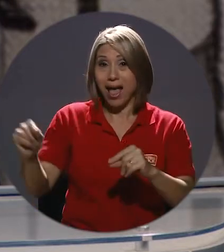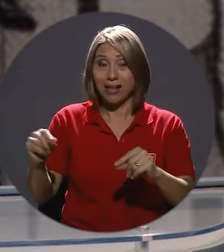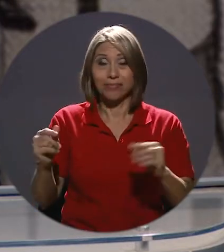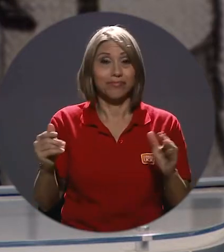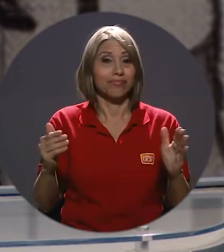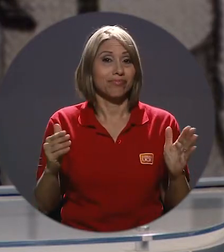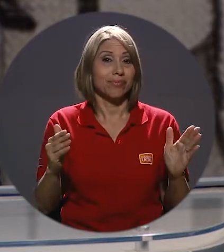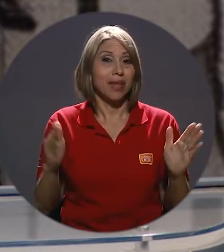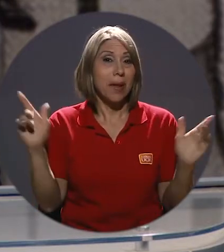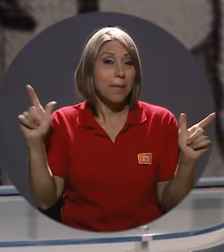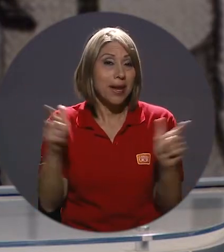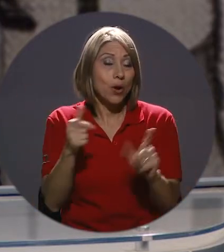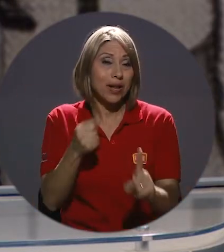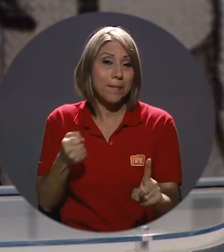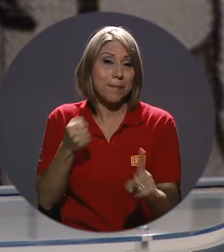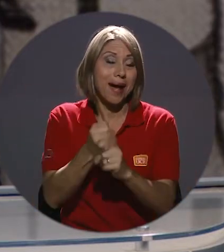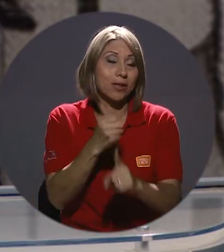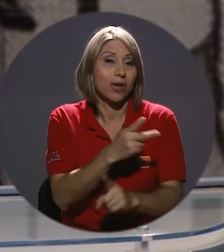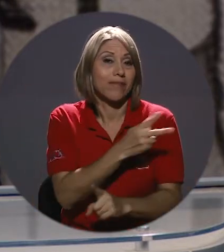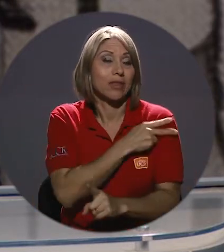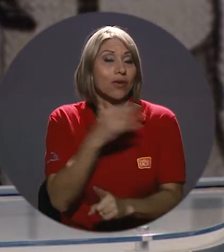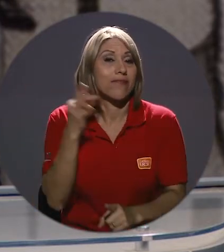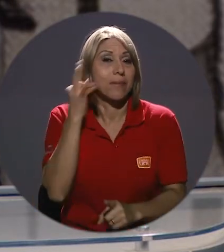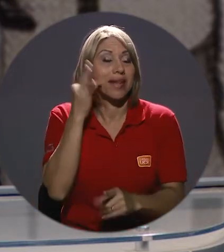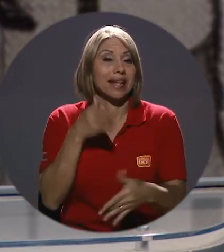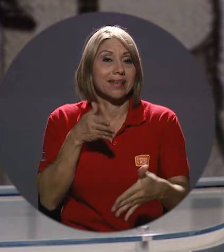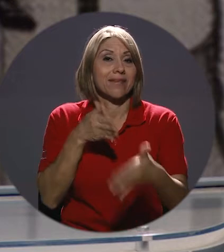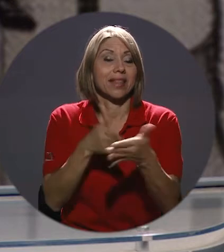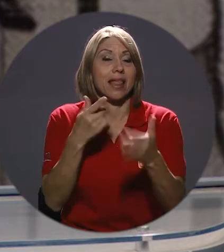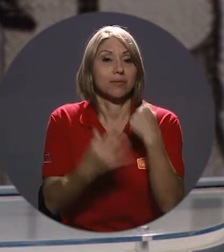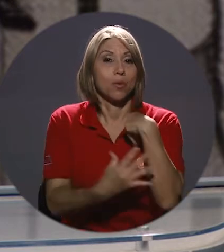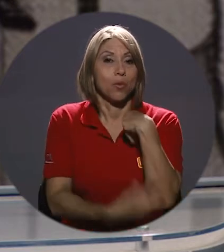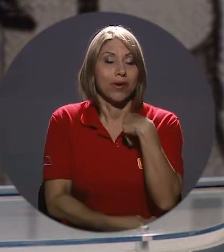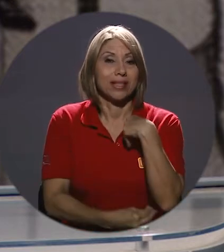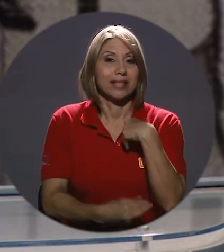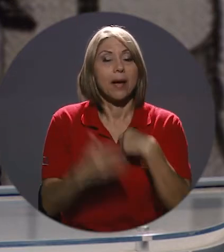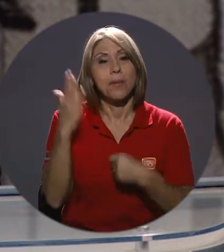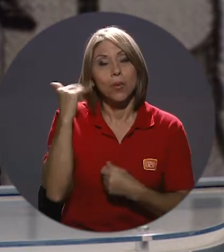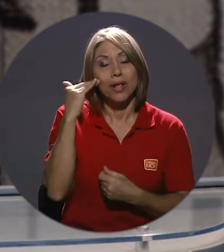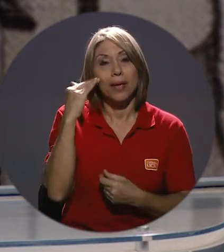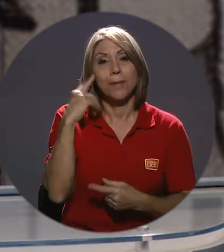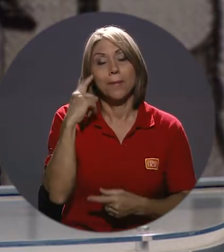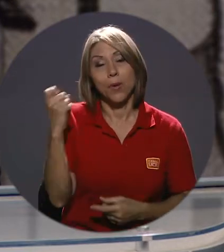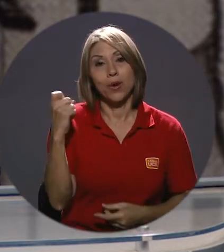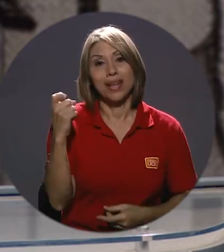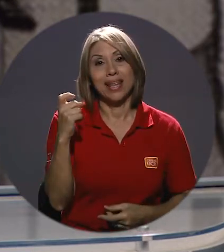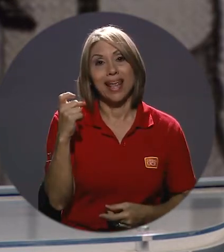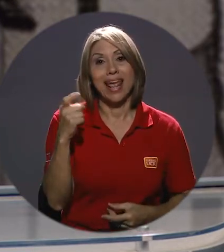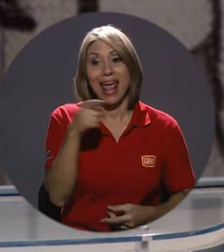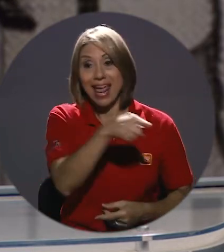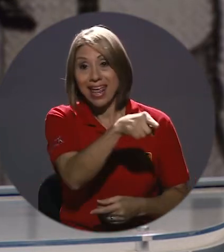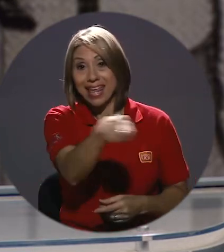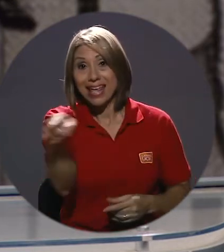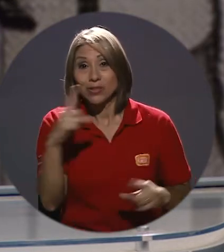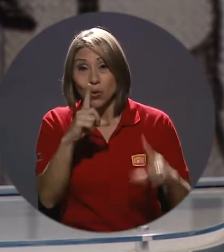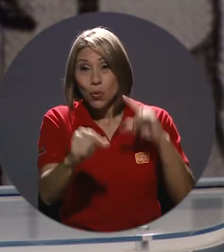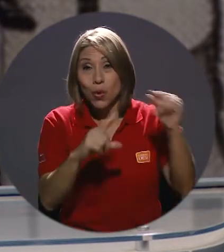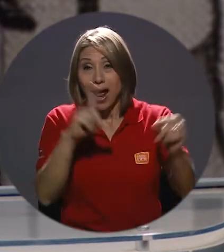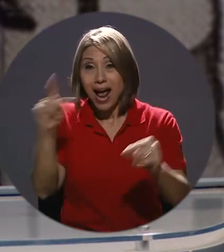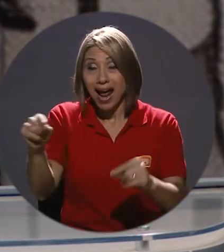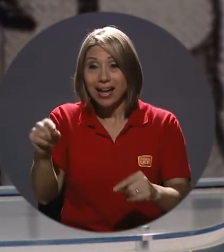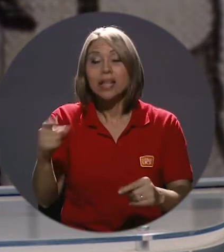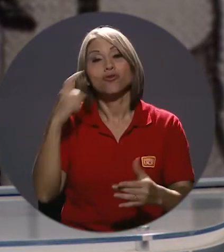digamos, de jefaturas femeninas afectadas por pobreza, y es porque con mayor medida son los hombres los que son